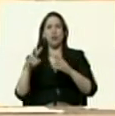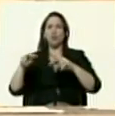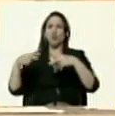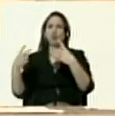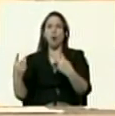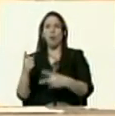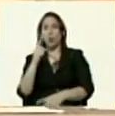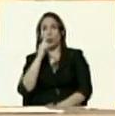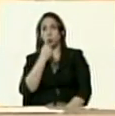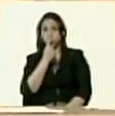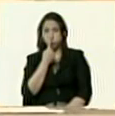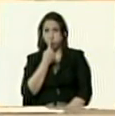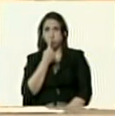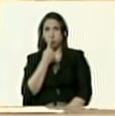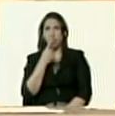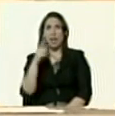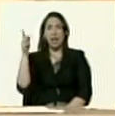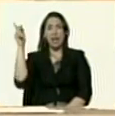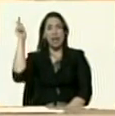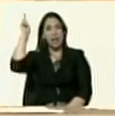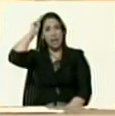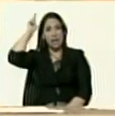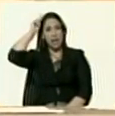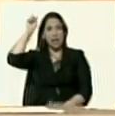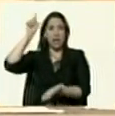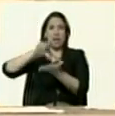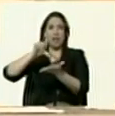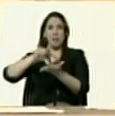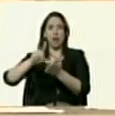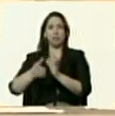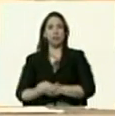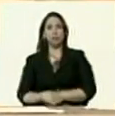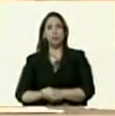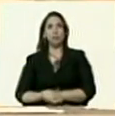Lima. Son, no tengo duda,